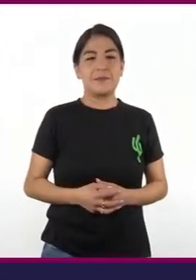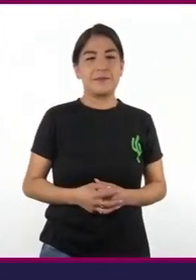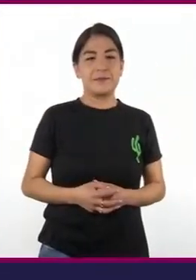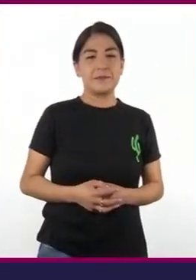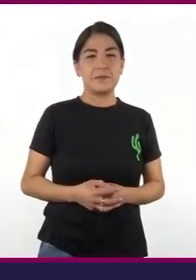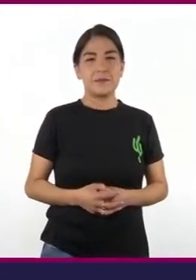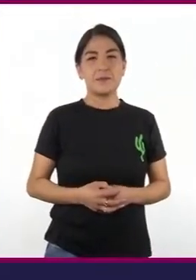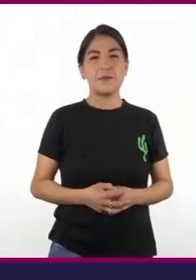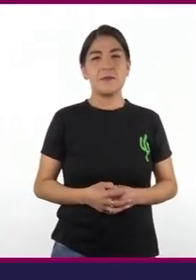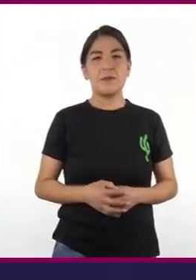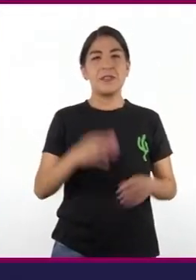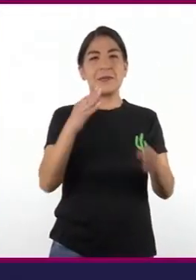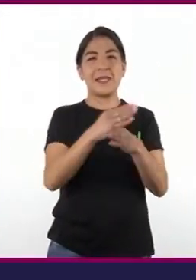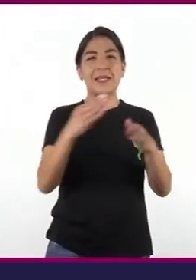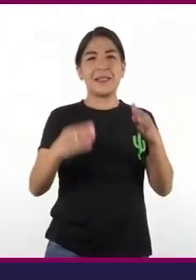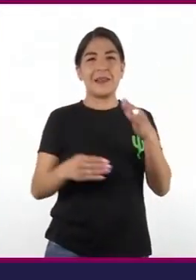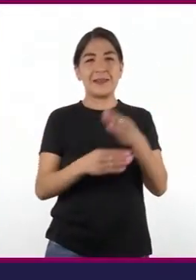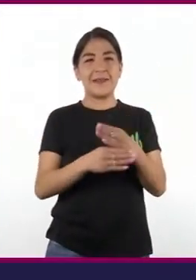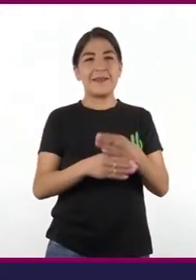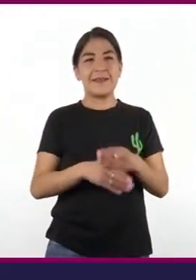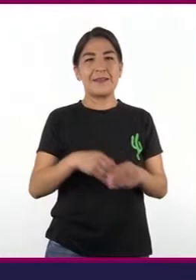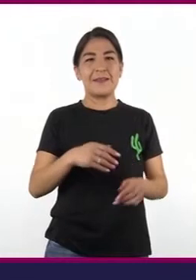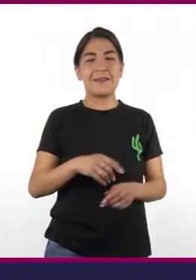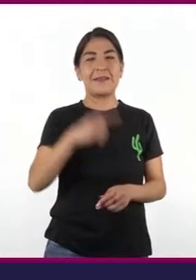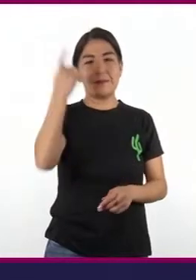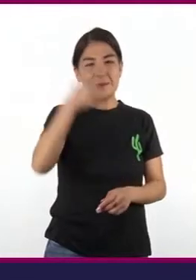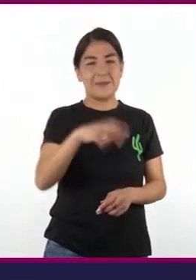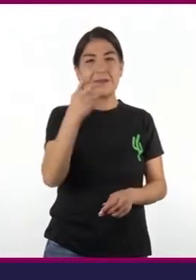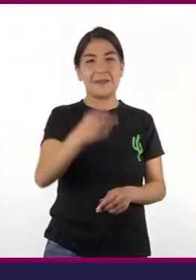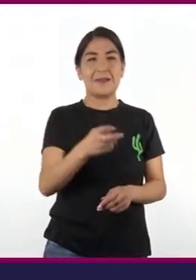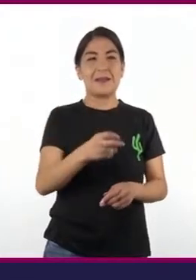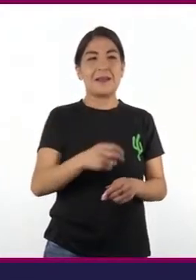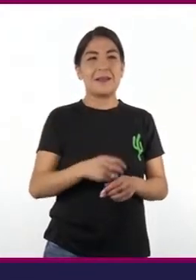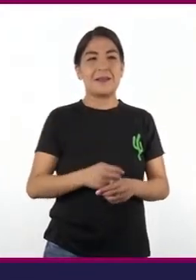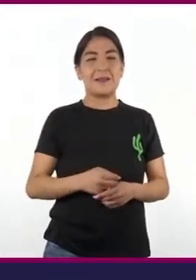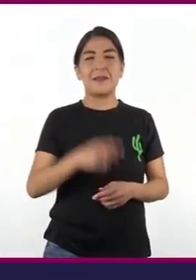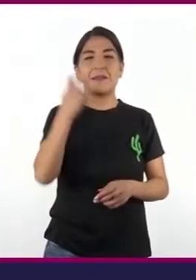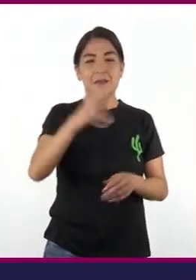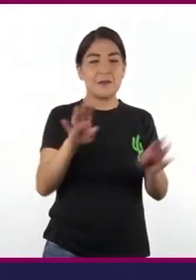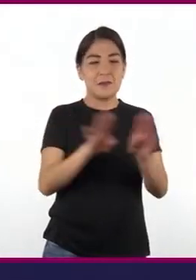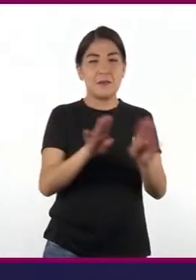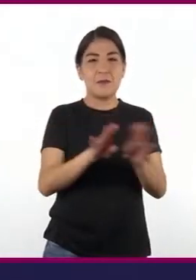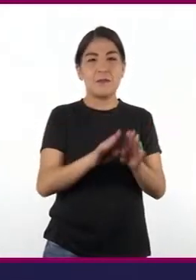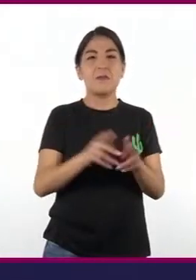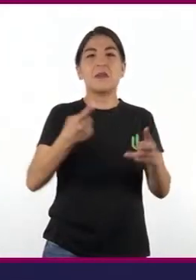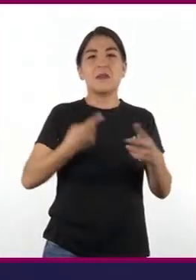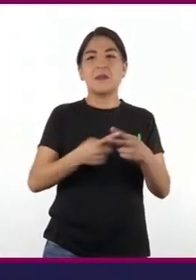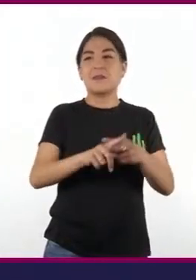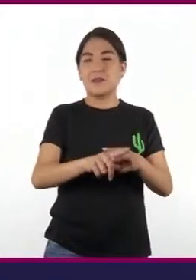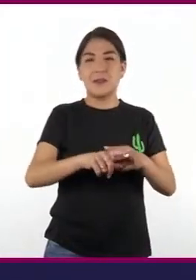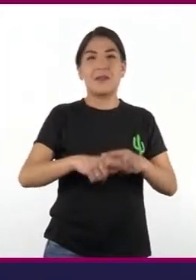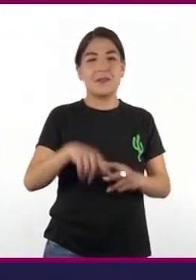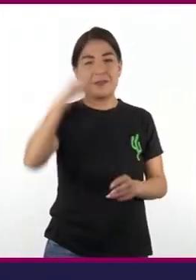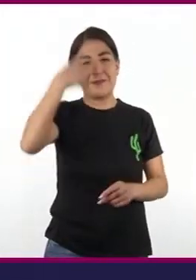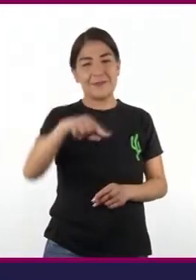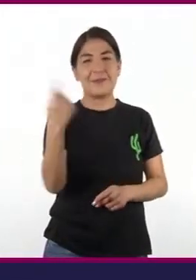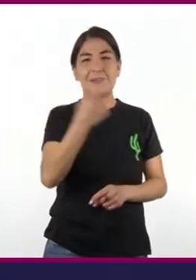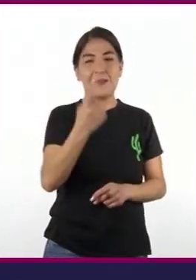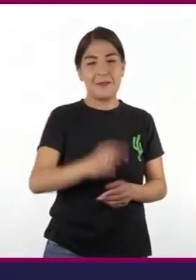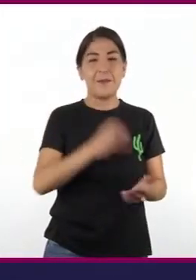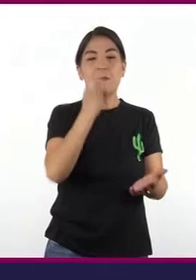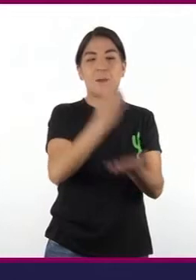Los materiales que vamos a necesitar para esta sesión titulada Introducción, ¿para qué?, son su